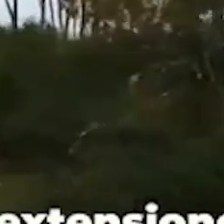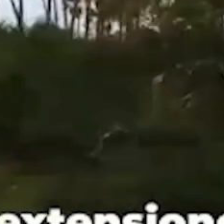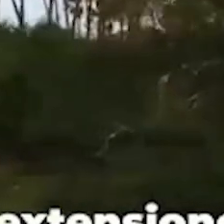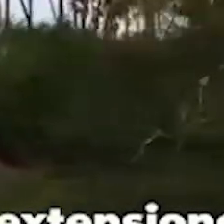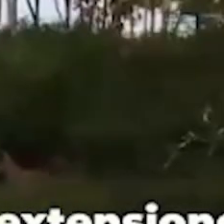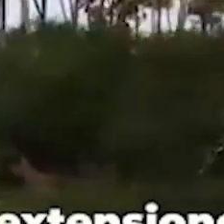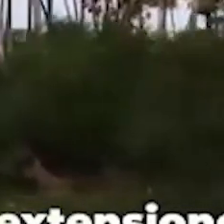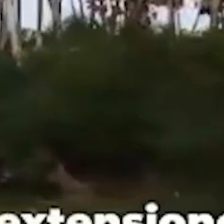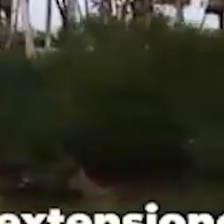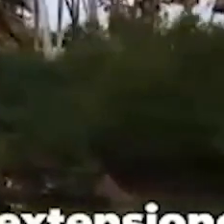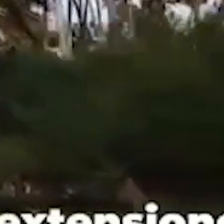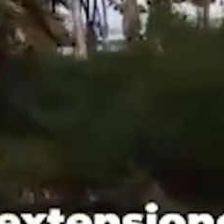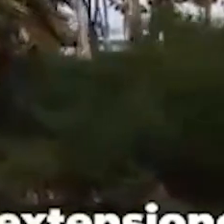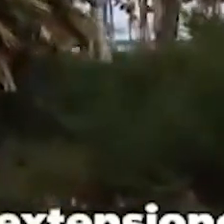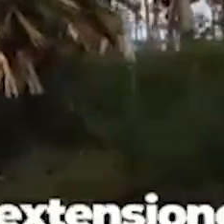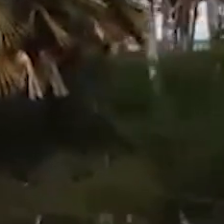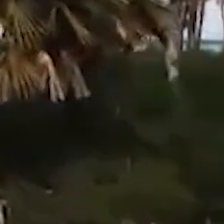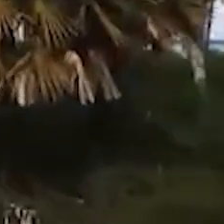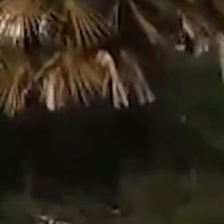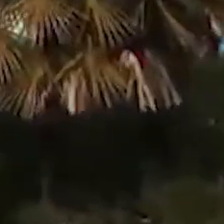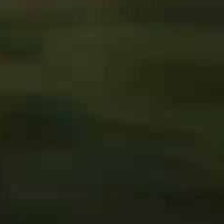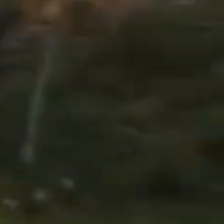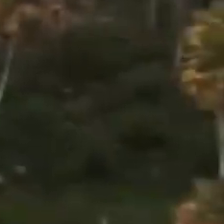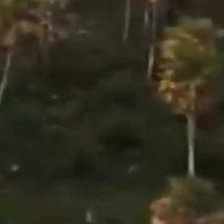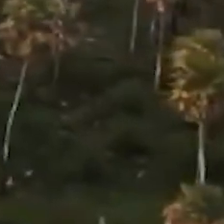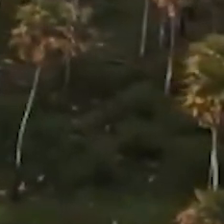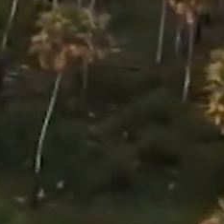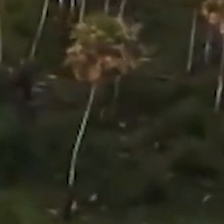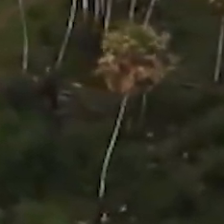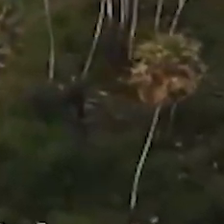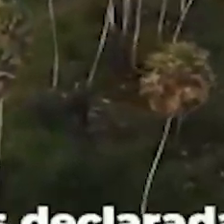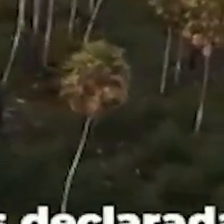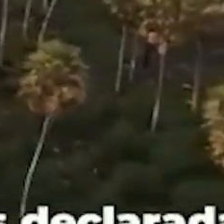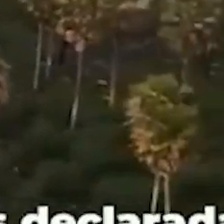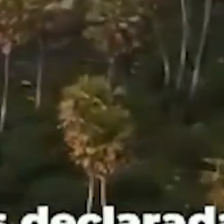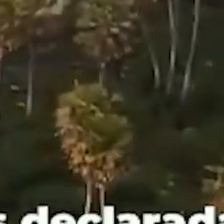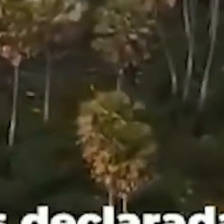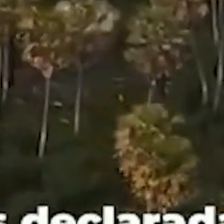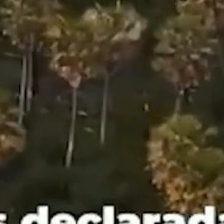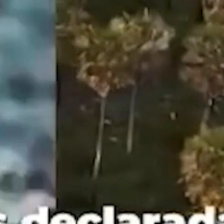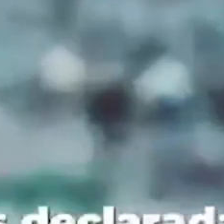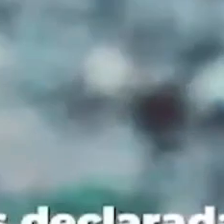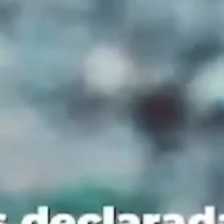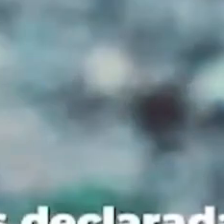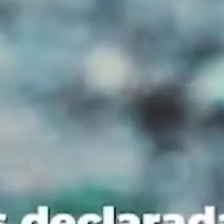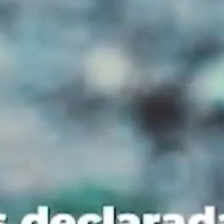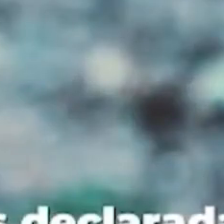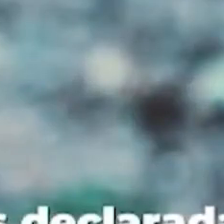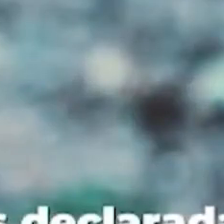la concreción de esta nueva área protegida representa para la provincia del Chaco la número